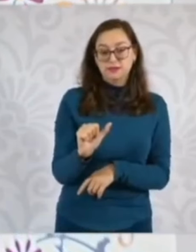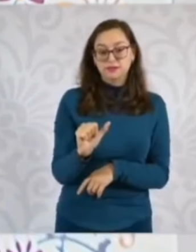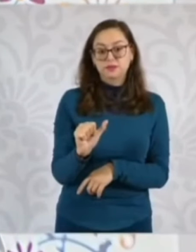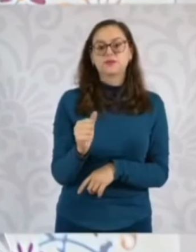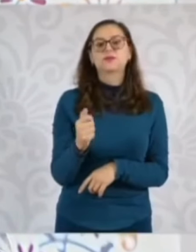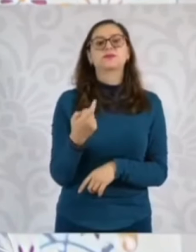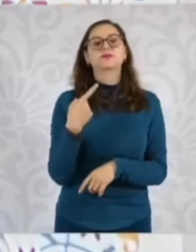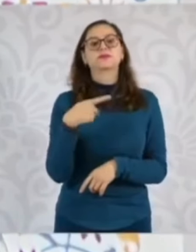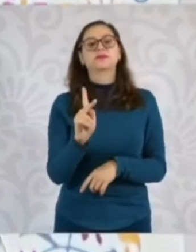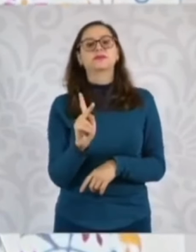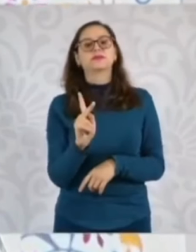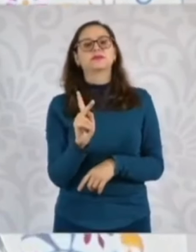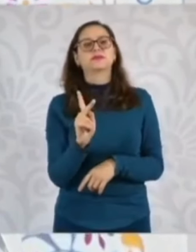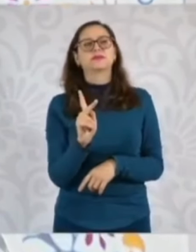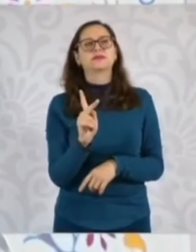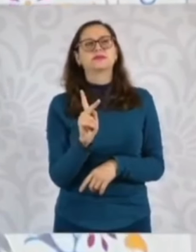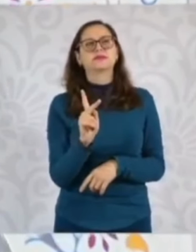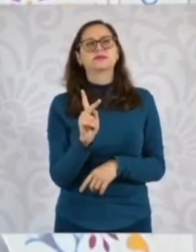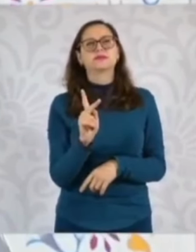Pero hay una parte que es